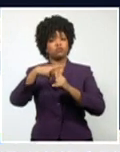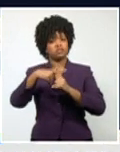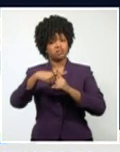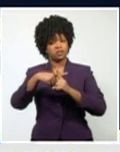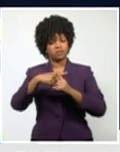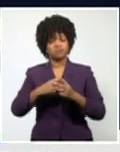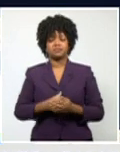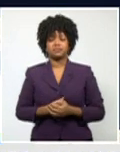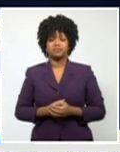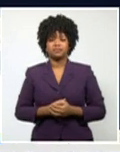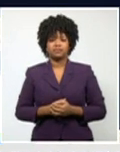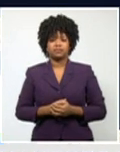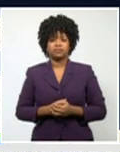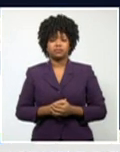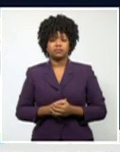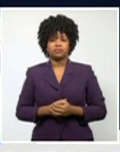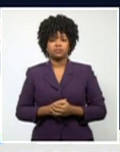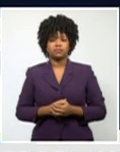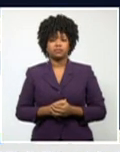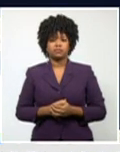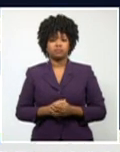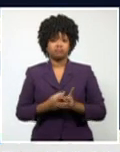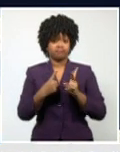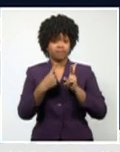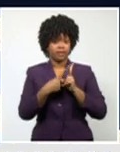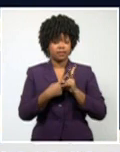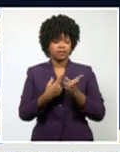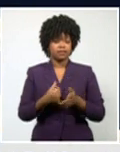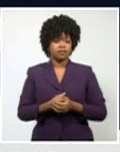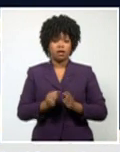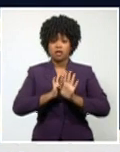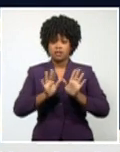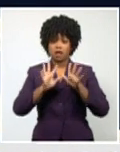en este sentido. Y de esta forma ya se acumulan